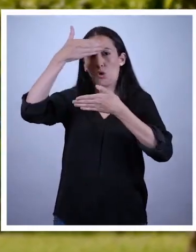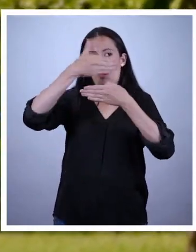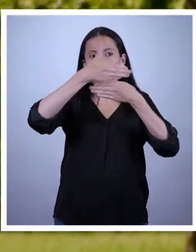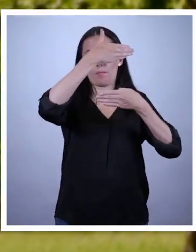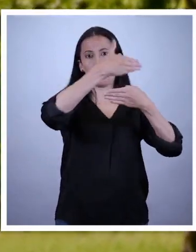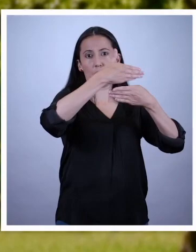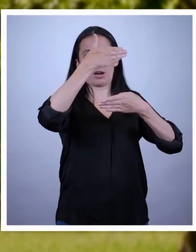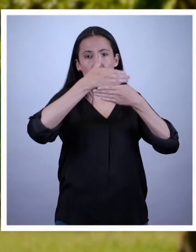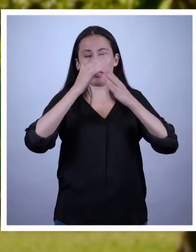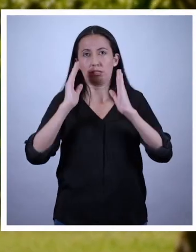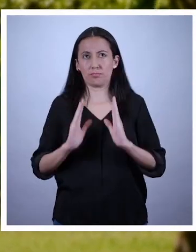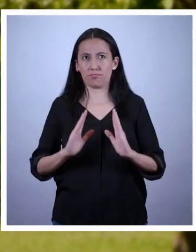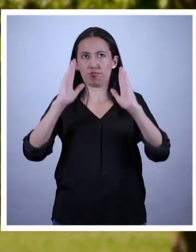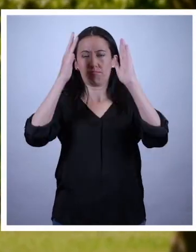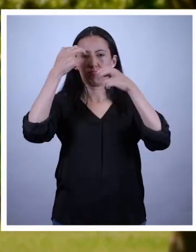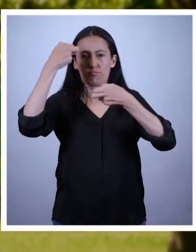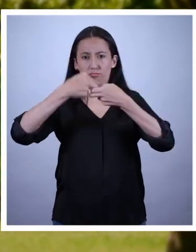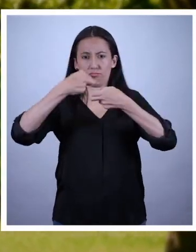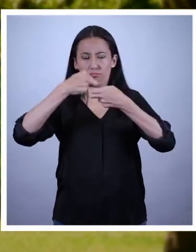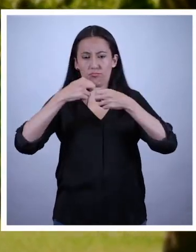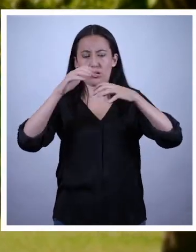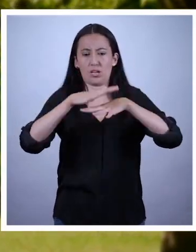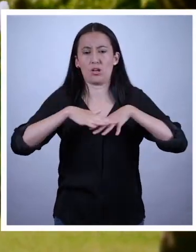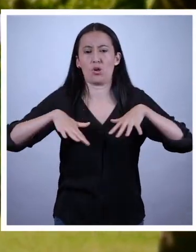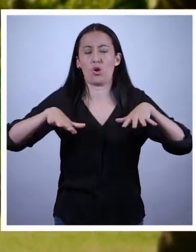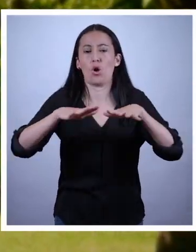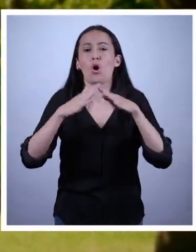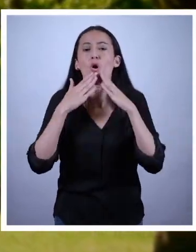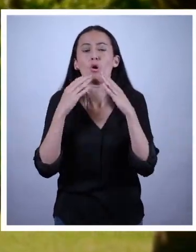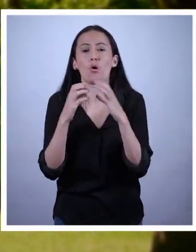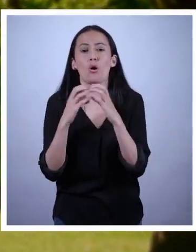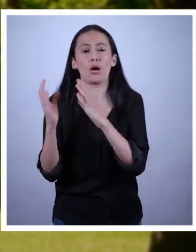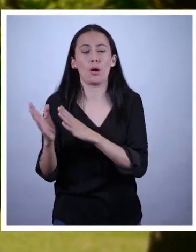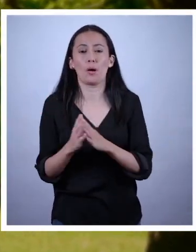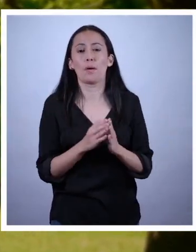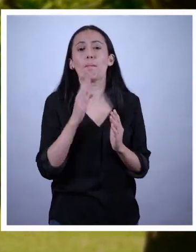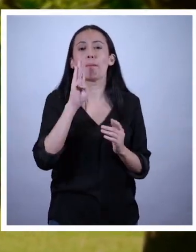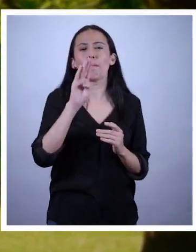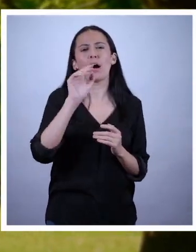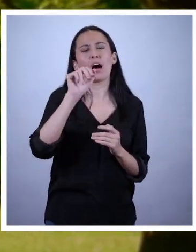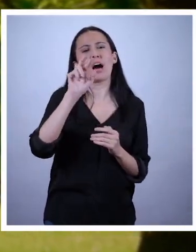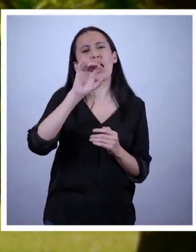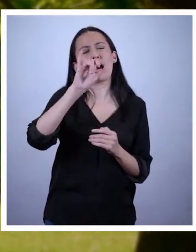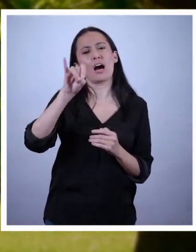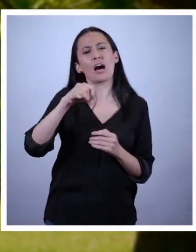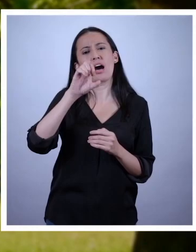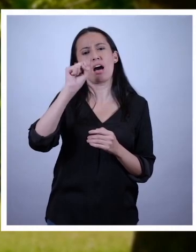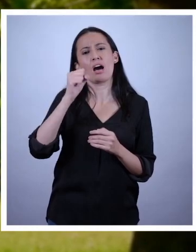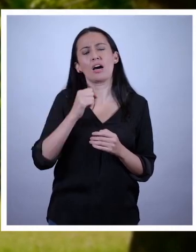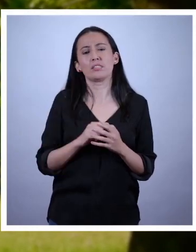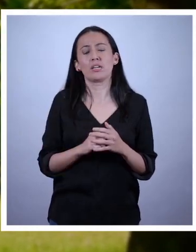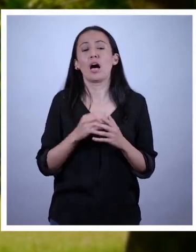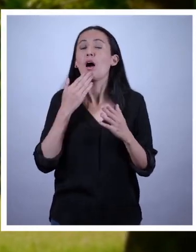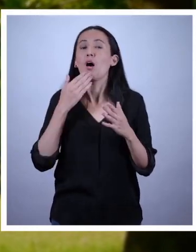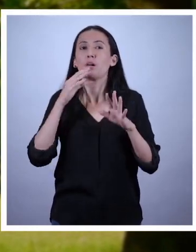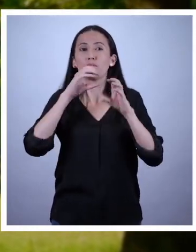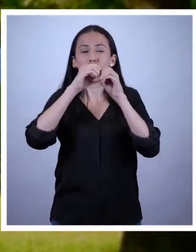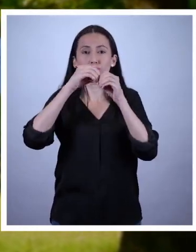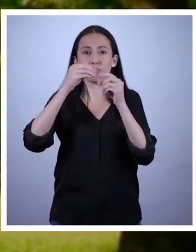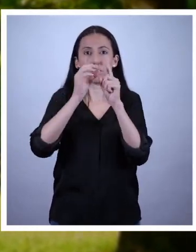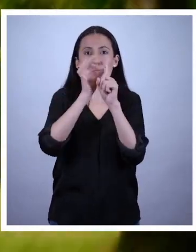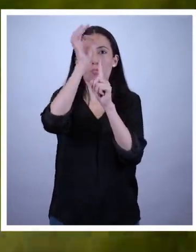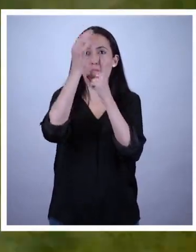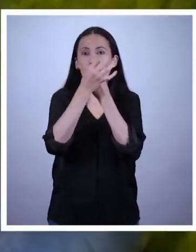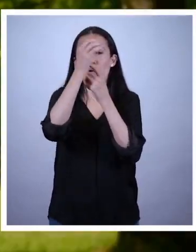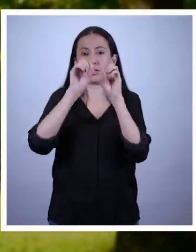elíptica, con paredes construidas por grandes postes de madera contiguos y que estaban cubiertos de bahareque. Los techos eran de